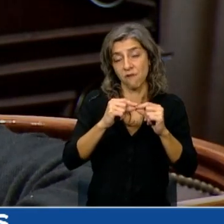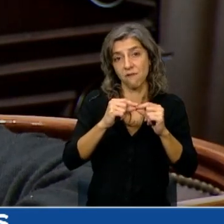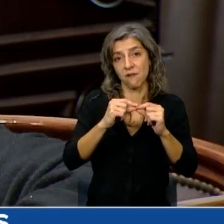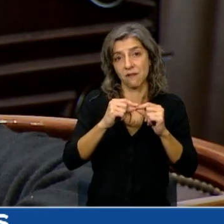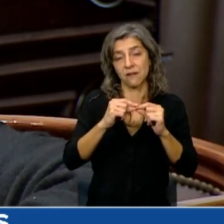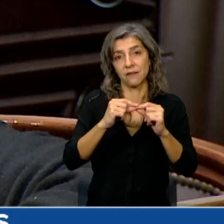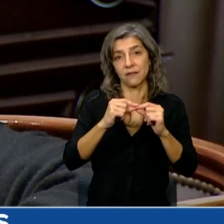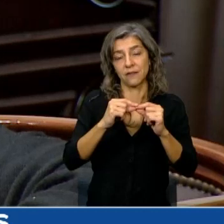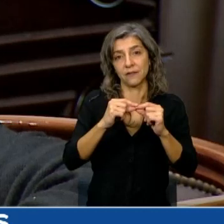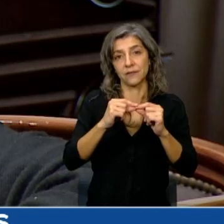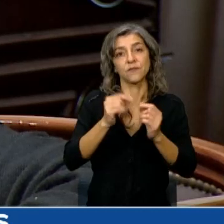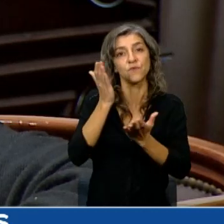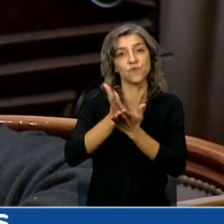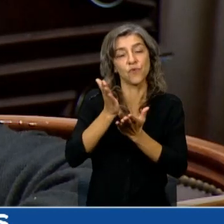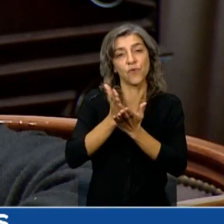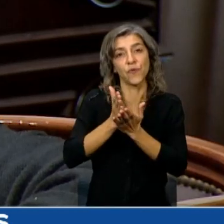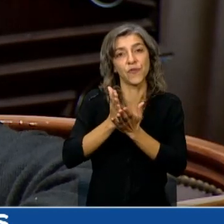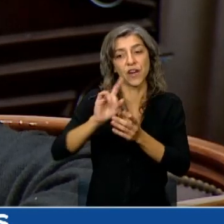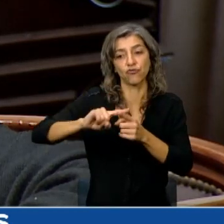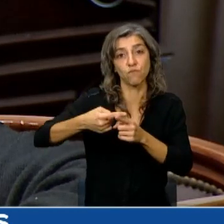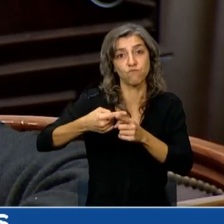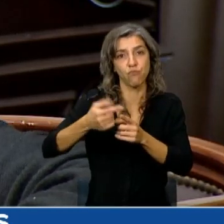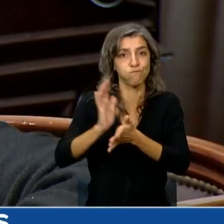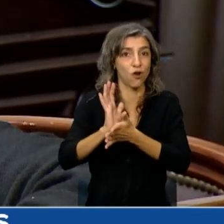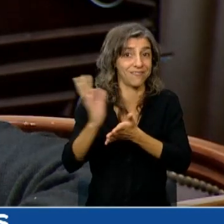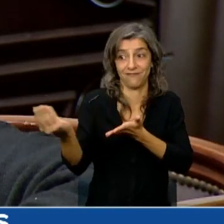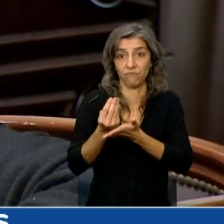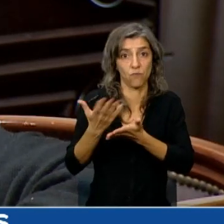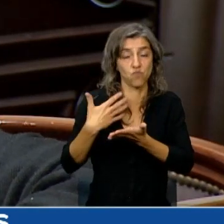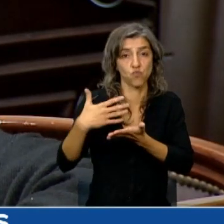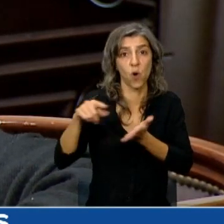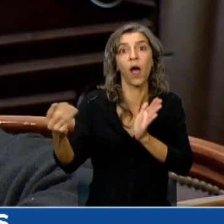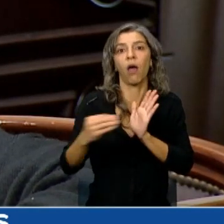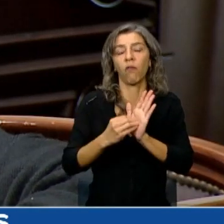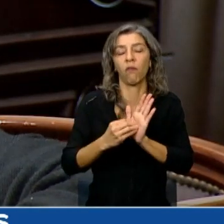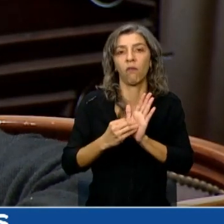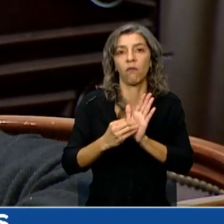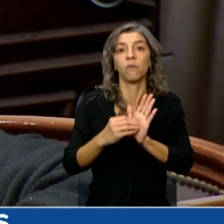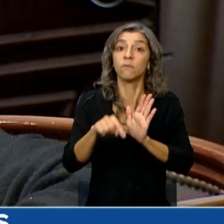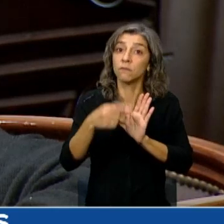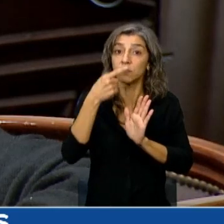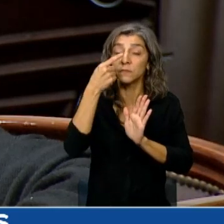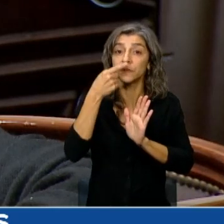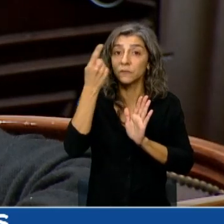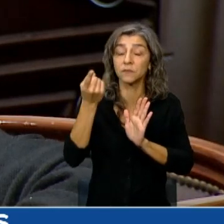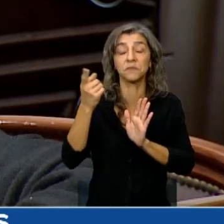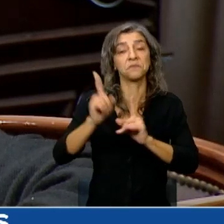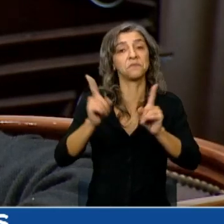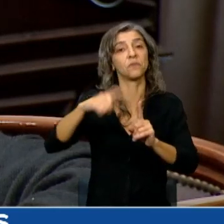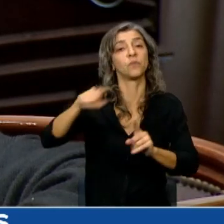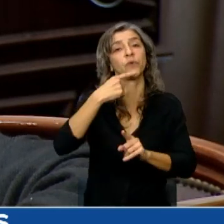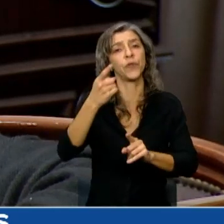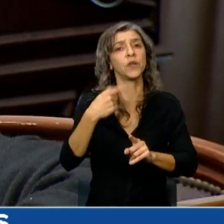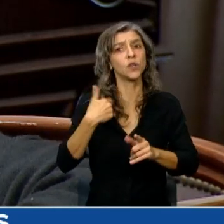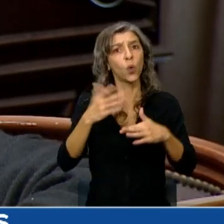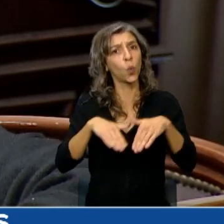incorpora los derechos políticos de las mujeres. Y es interesante que aquellos que dicen somos todos